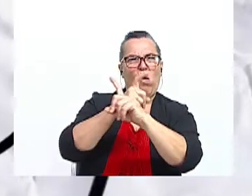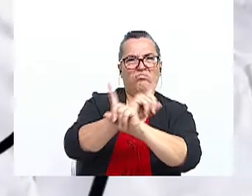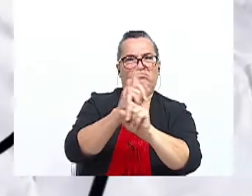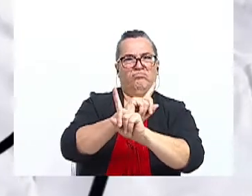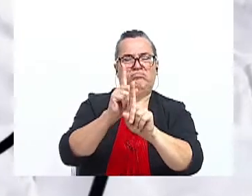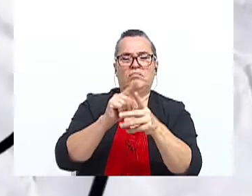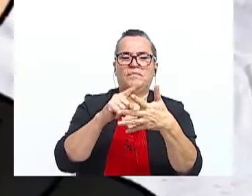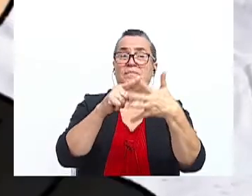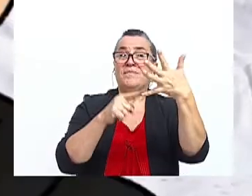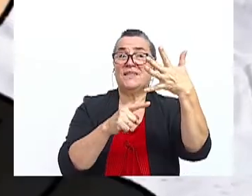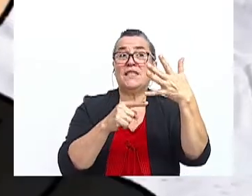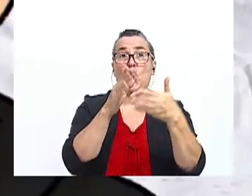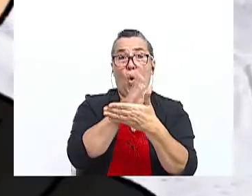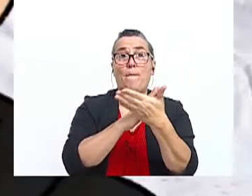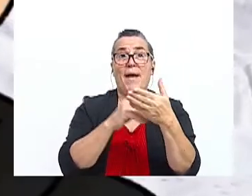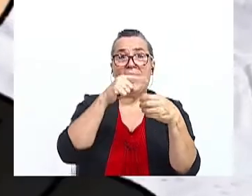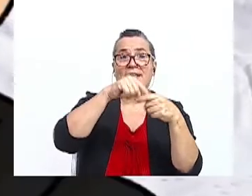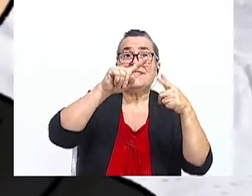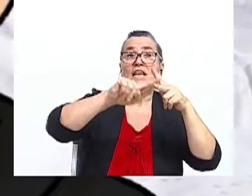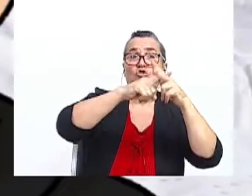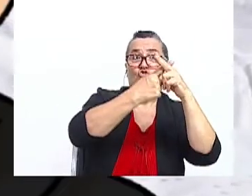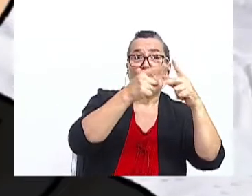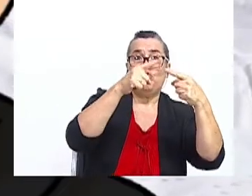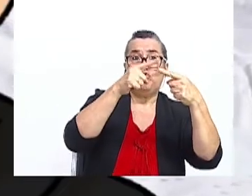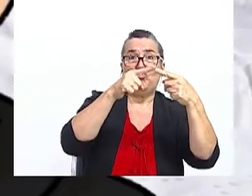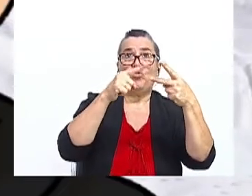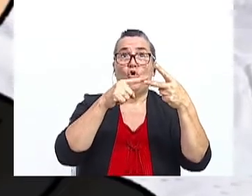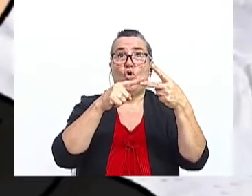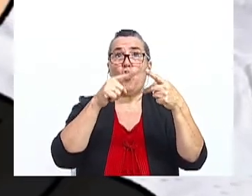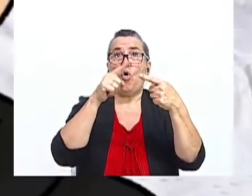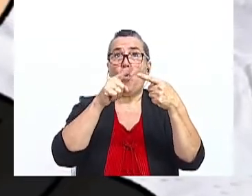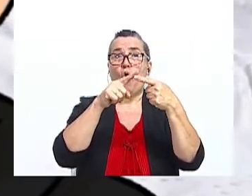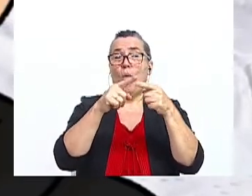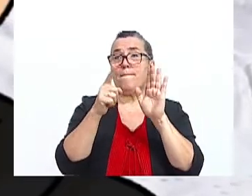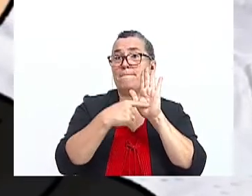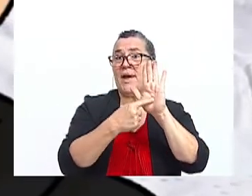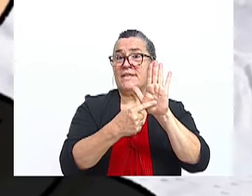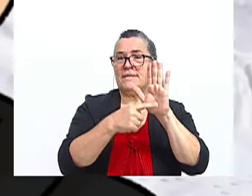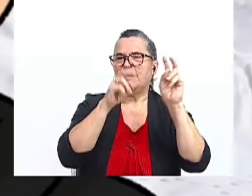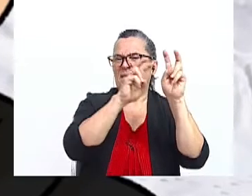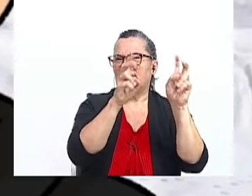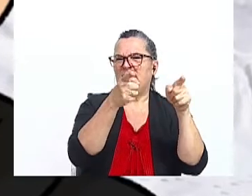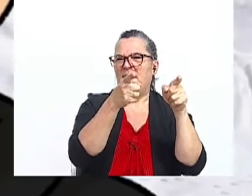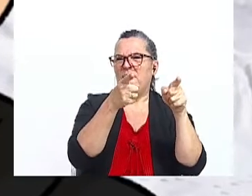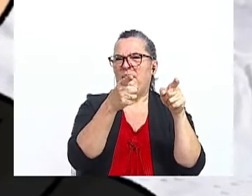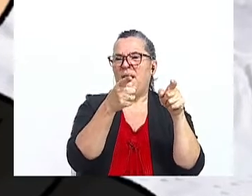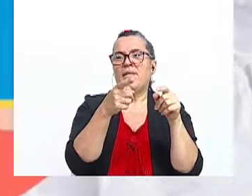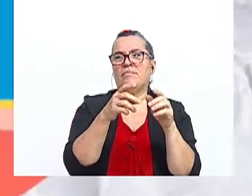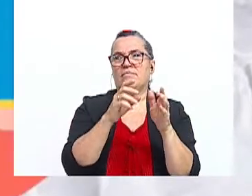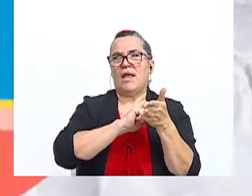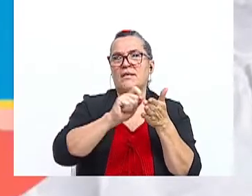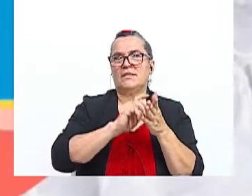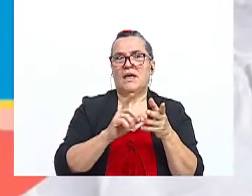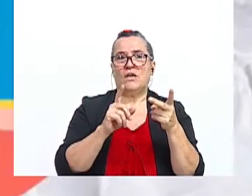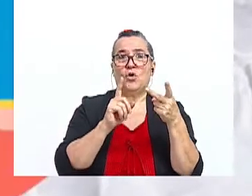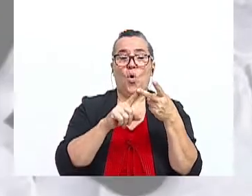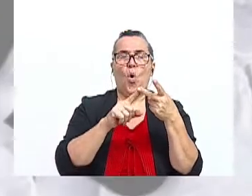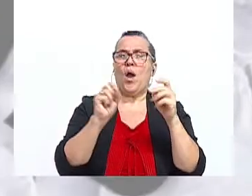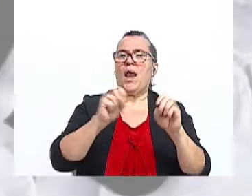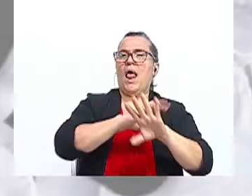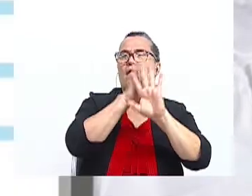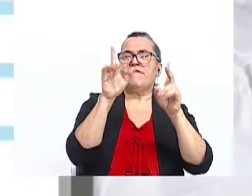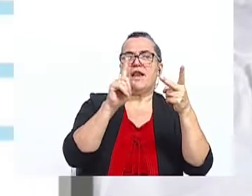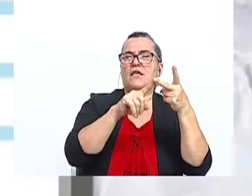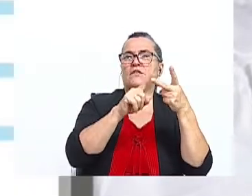por 5 partes. Introducción. Sirve para presentar al lector el tema que tratará el ensayo. Clarificación.